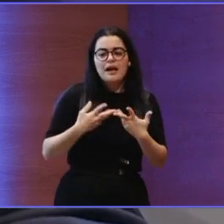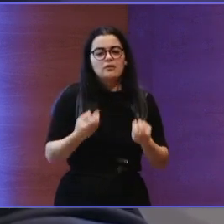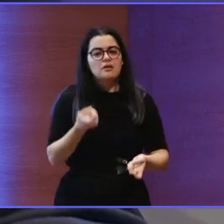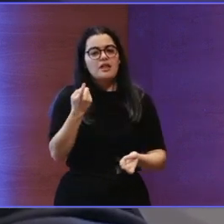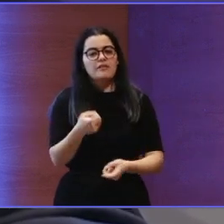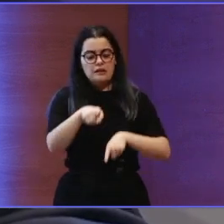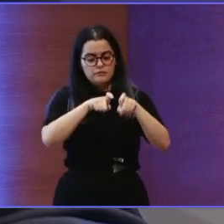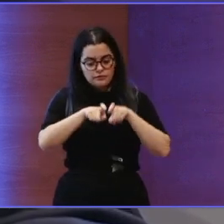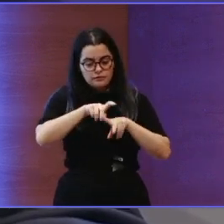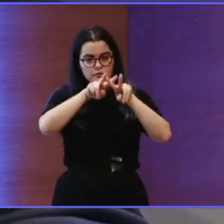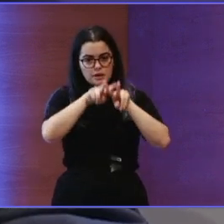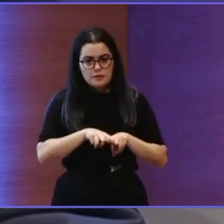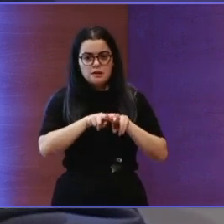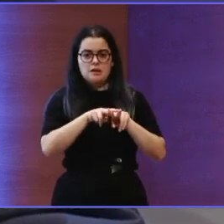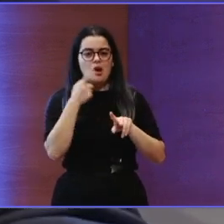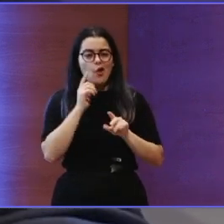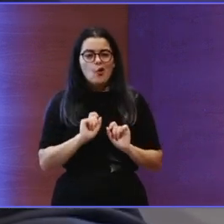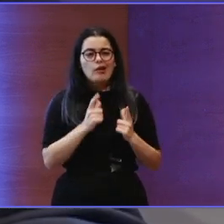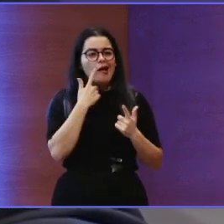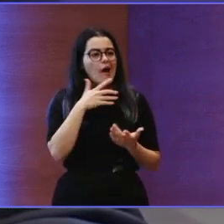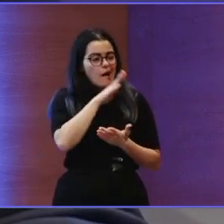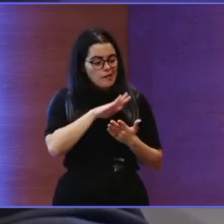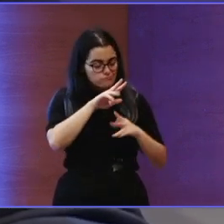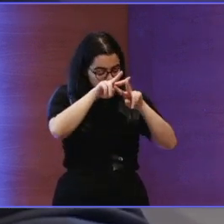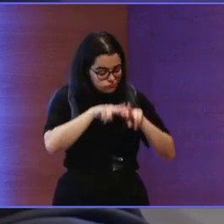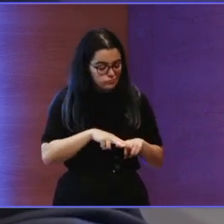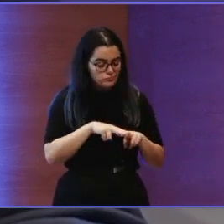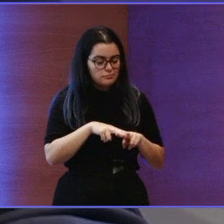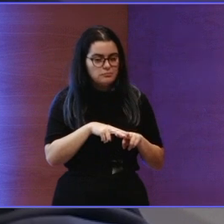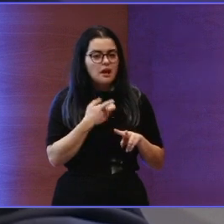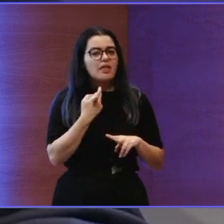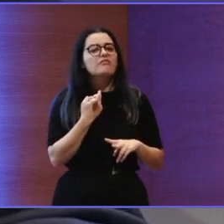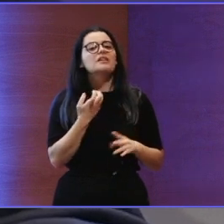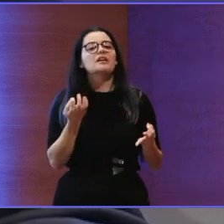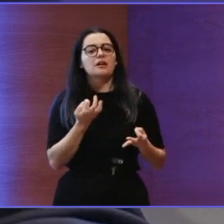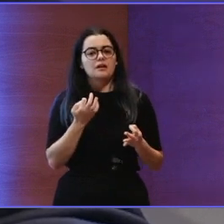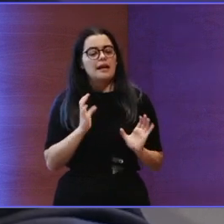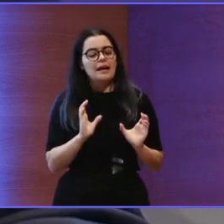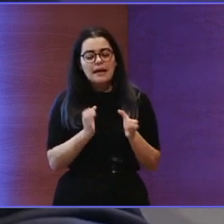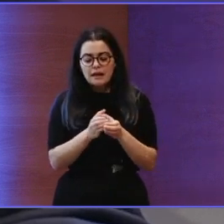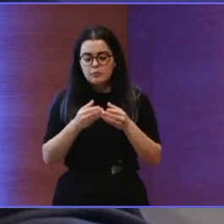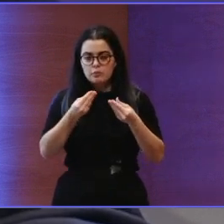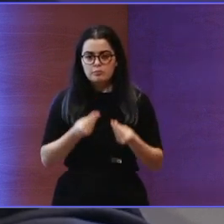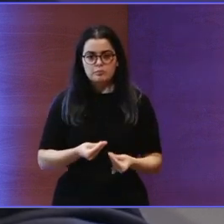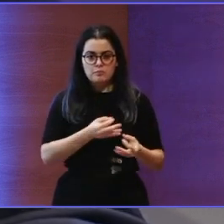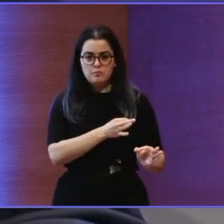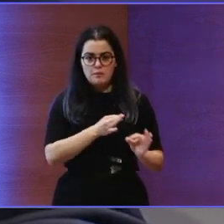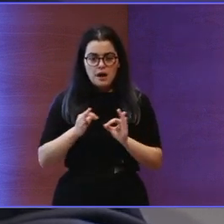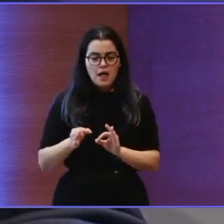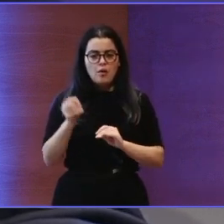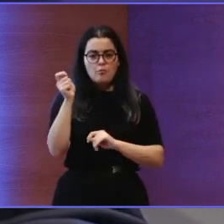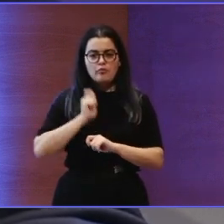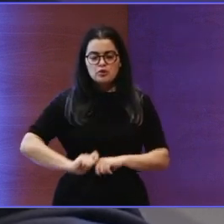eh volver a las fuentes pero para eso también necesitamos lo he dicho antes eh equipos parados eh